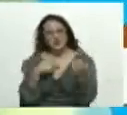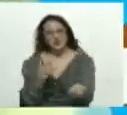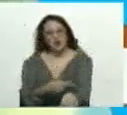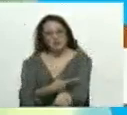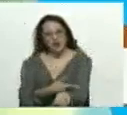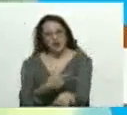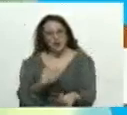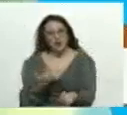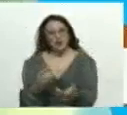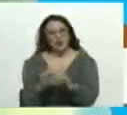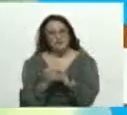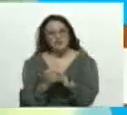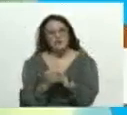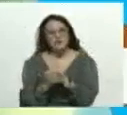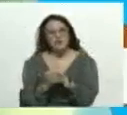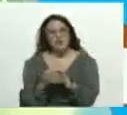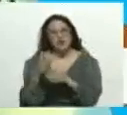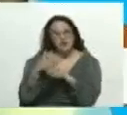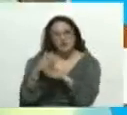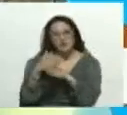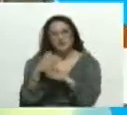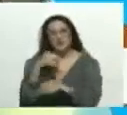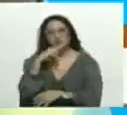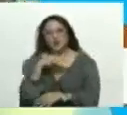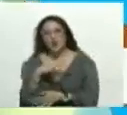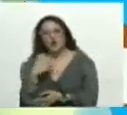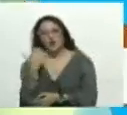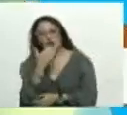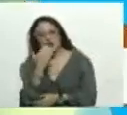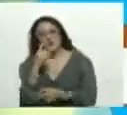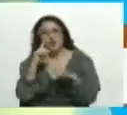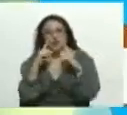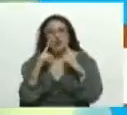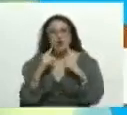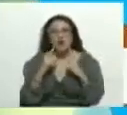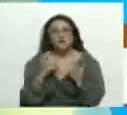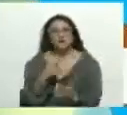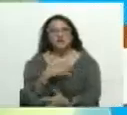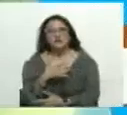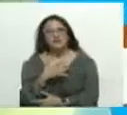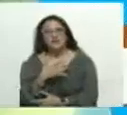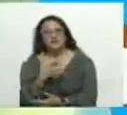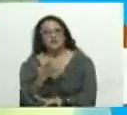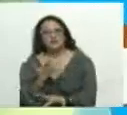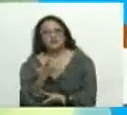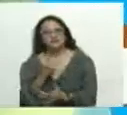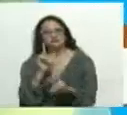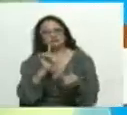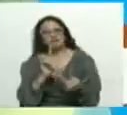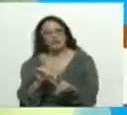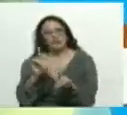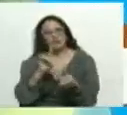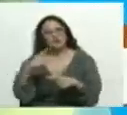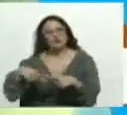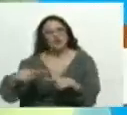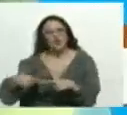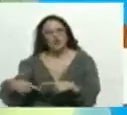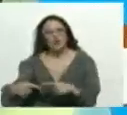que es nuestro amigo con el que compartimos anécdotas Nos reímos lloramos nos sentimos y lo añoramos todos los días cada día más